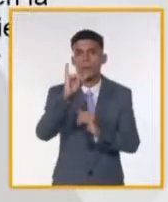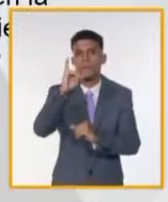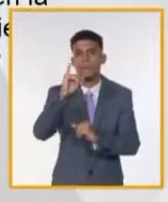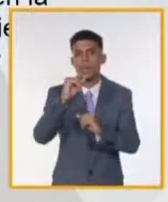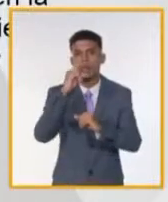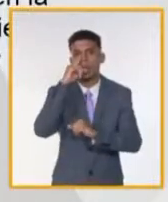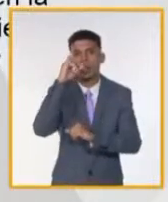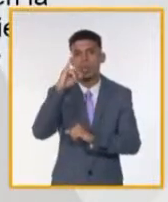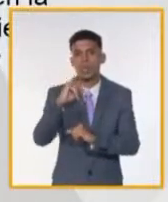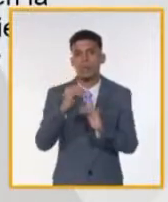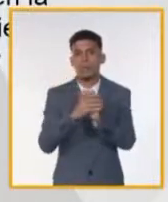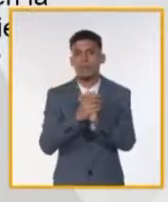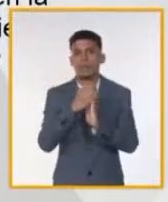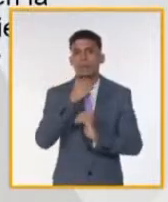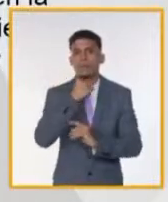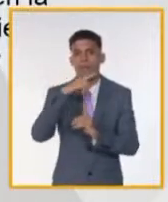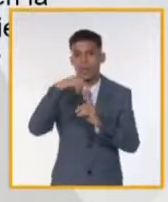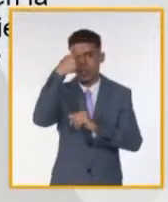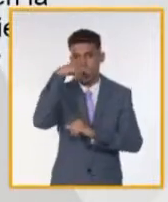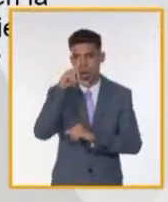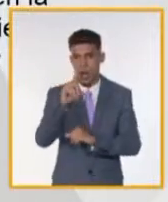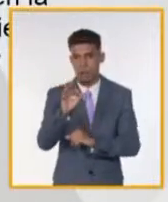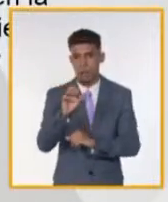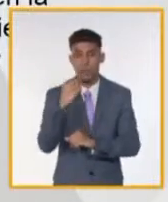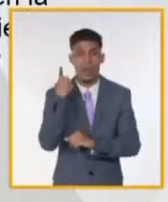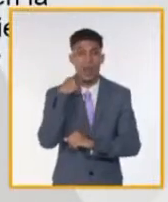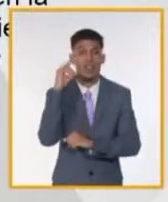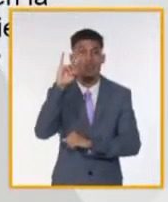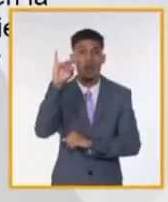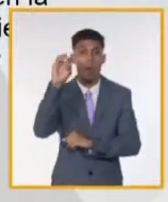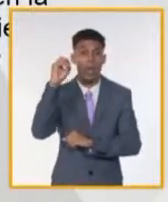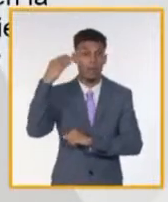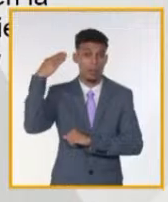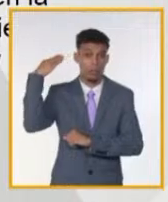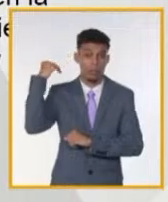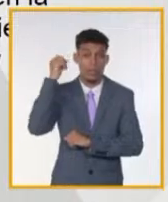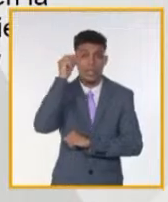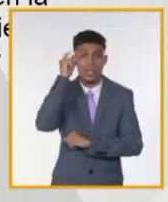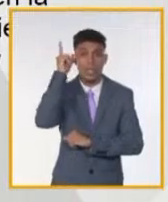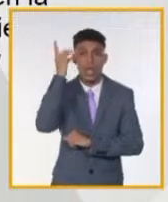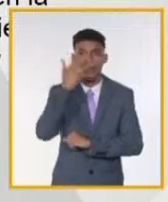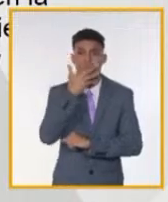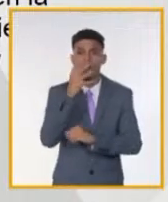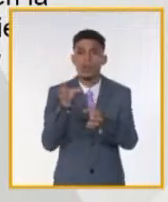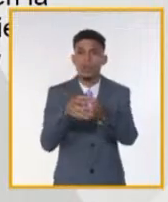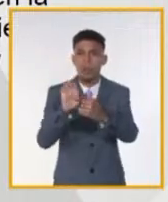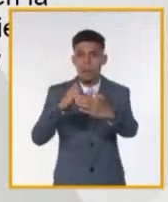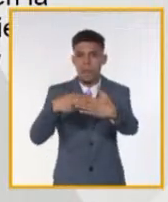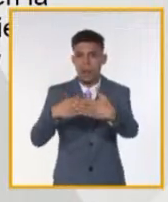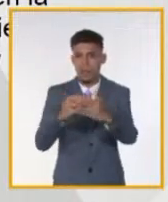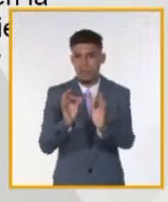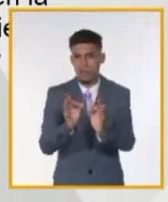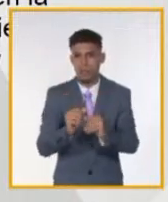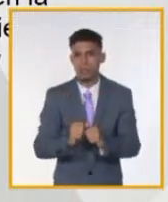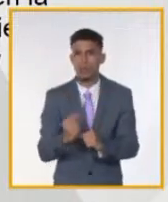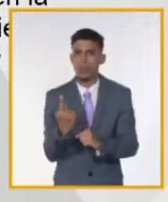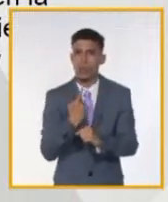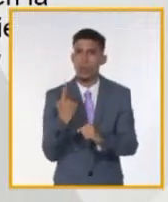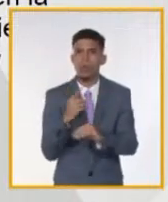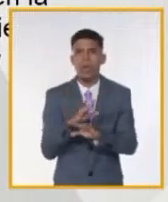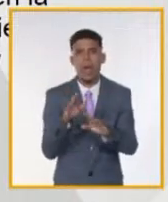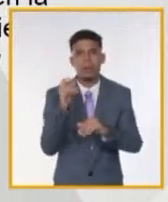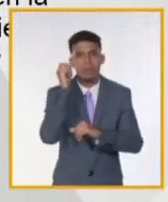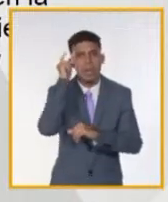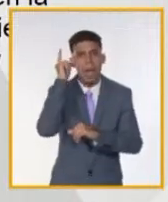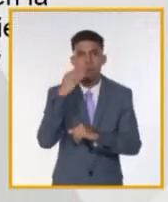de minería y metalurgia que desde el año 90, como una idea inicial del grupo Geominsal, nosotros hemos mantenido como